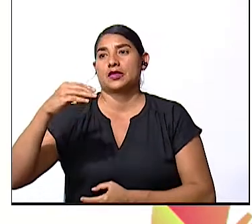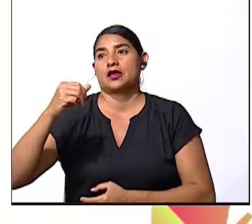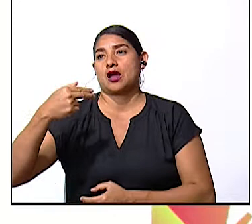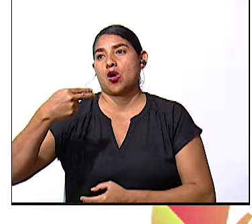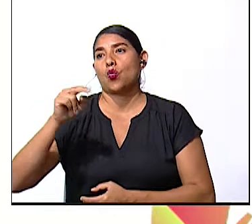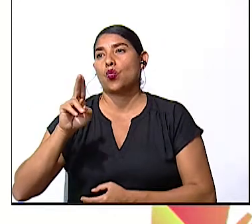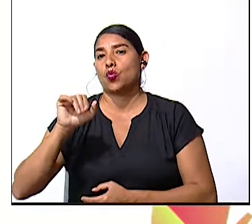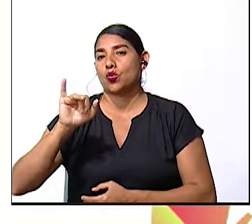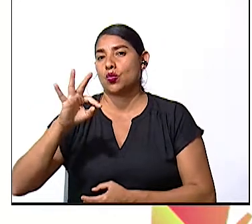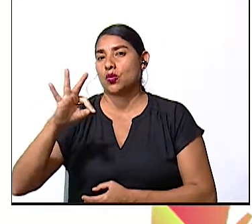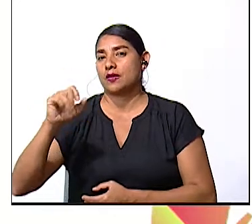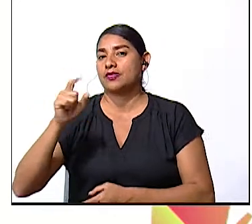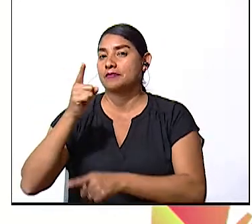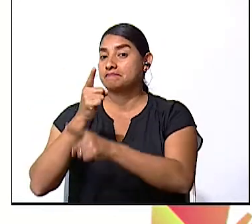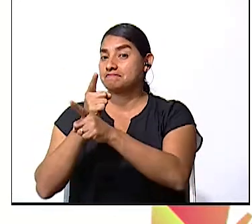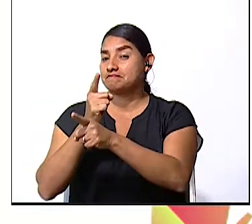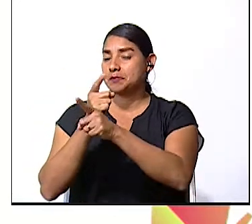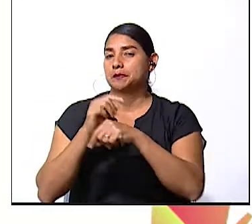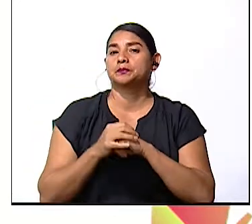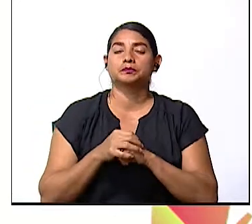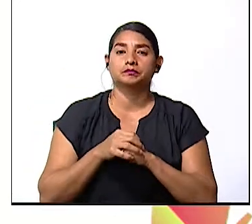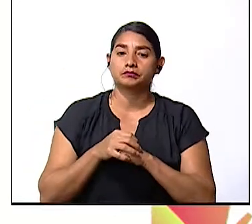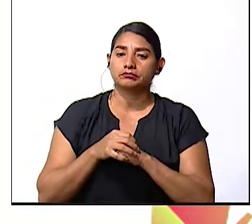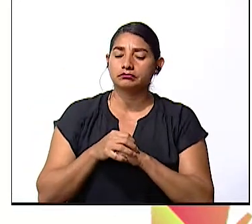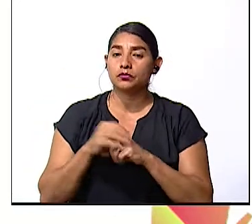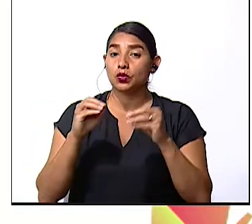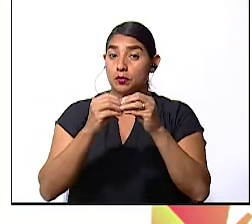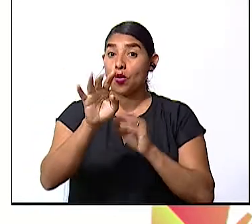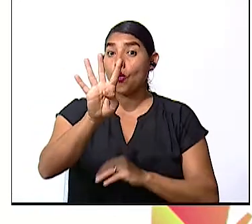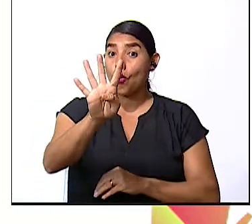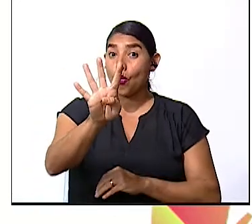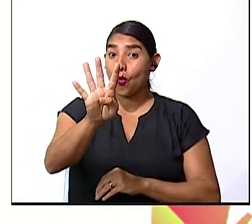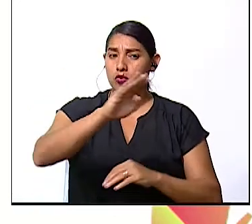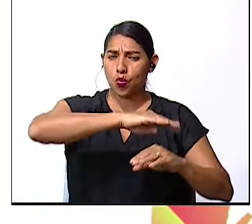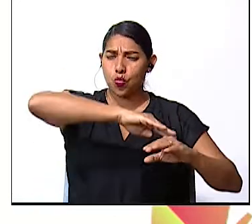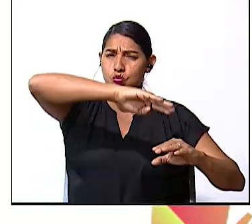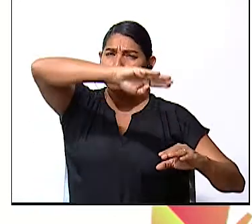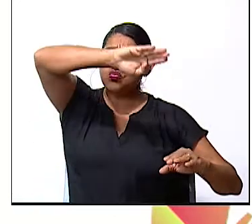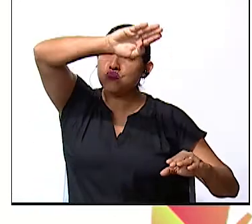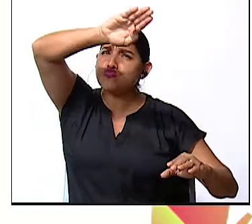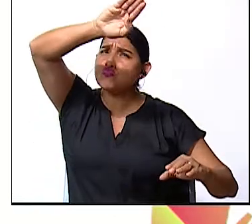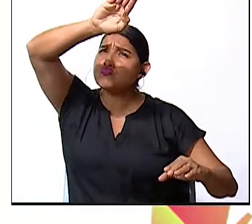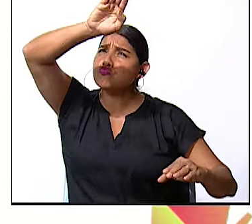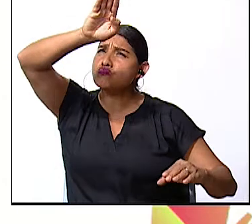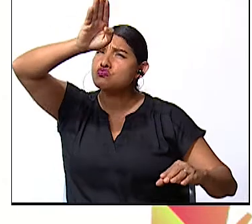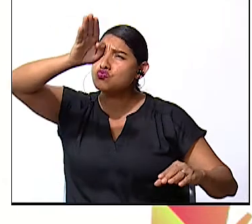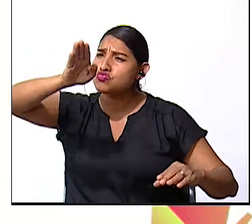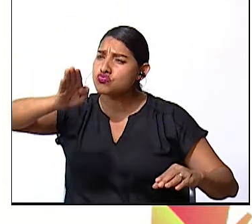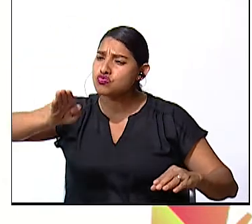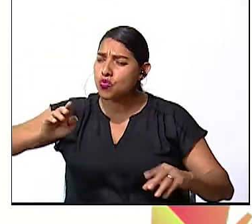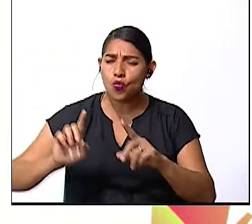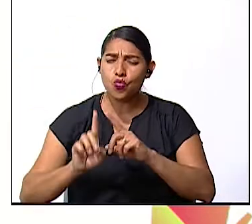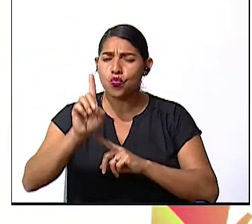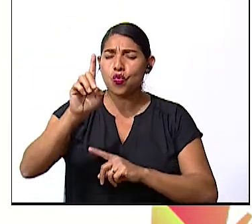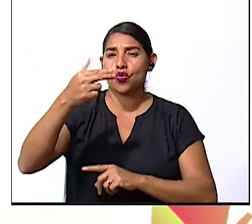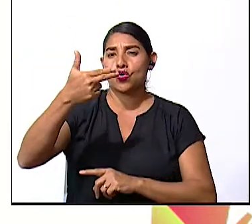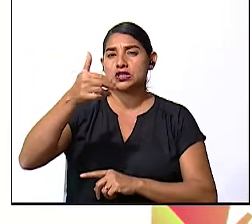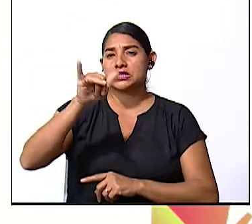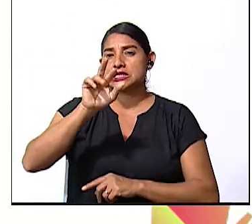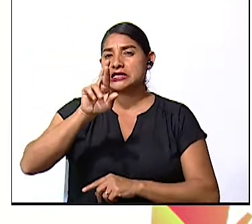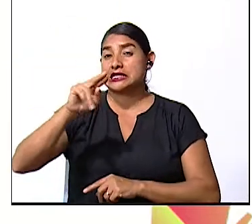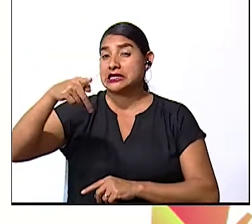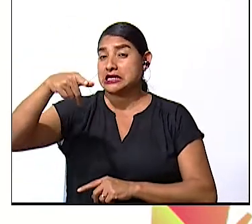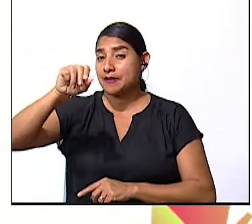Cahuita. Correcto. 4. La montaña más alta del país, el Cerro Chirripó,